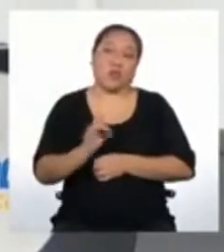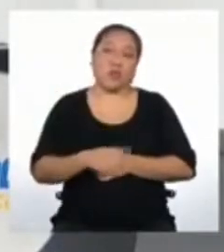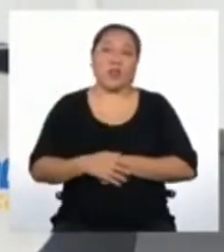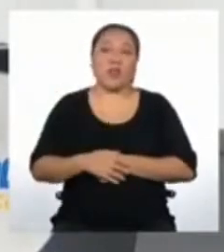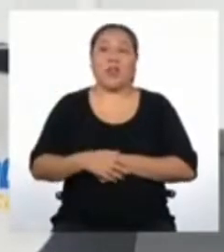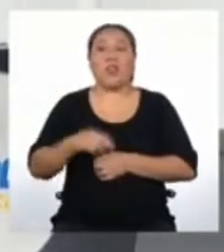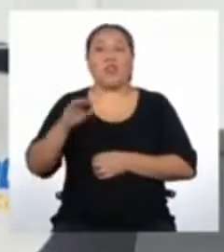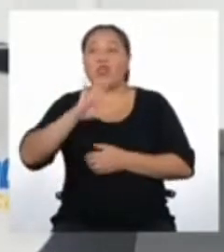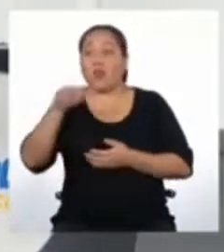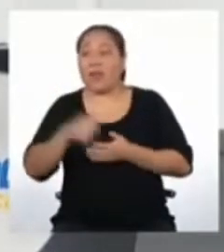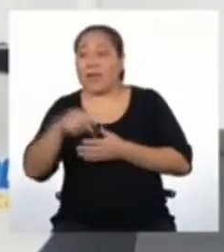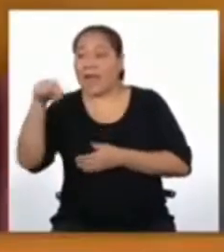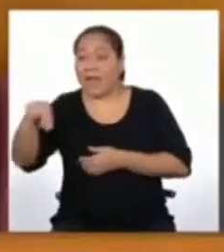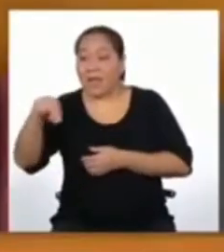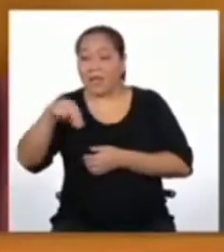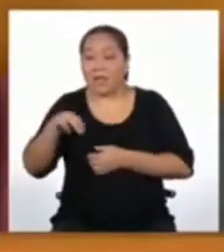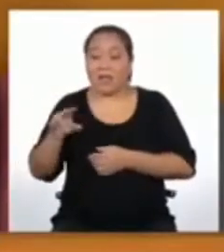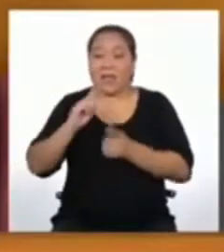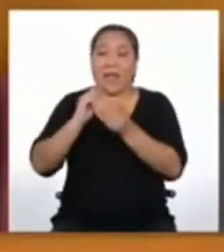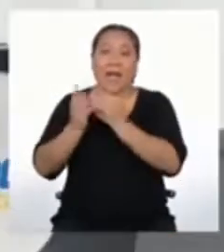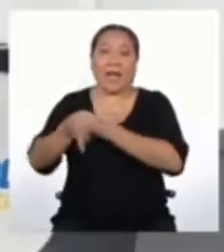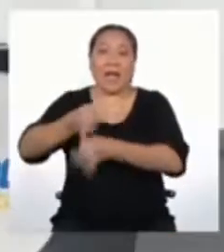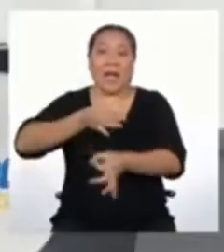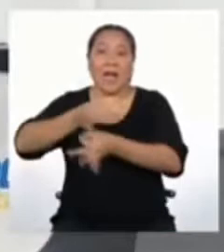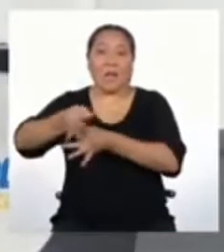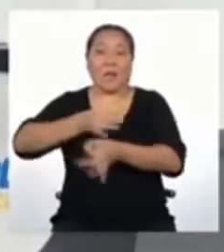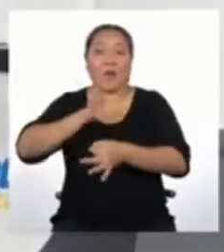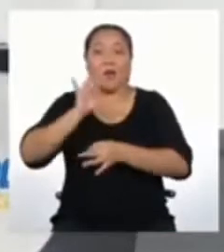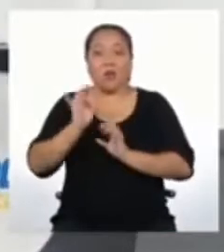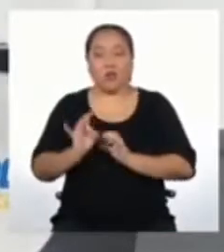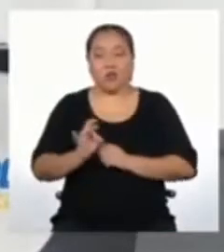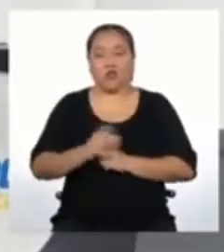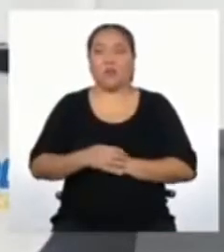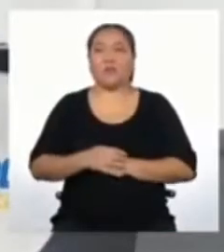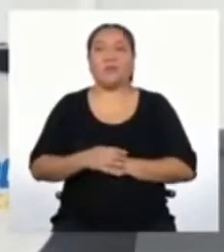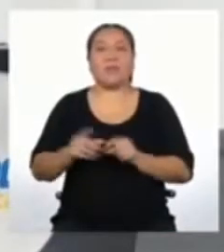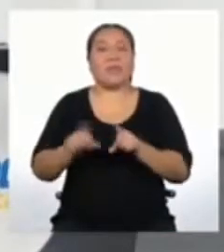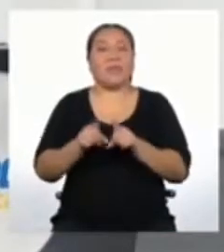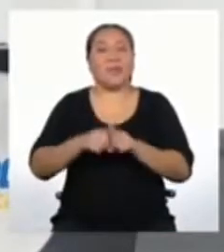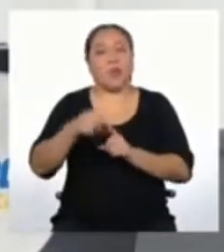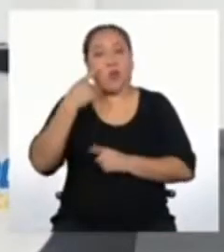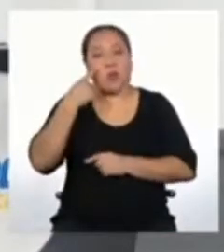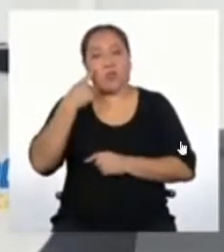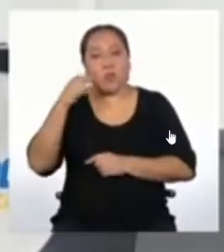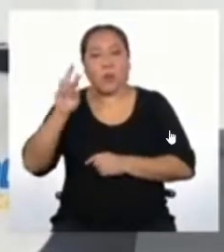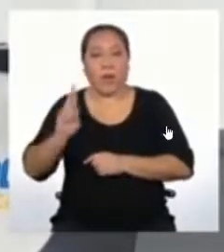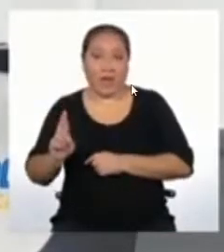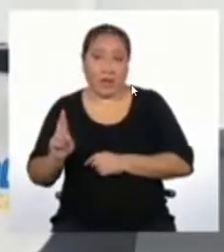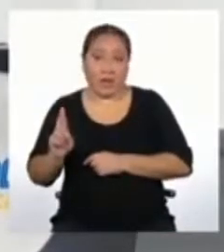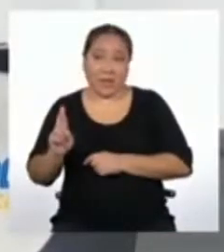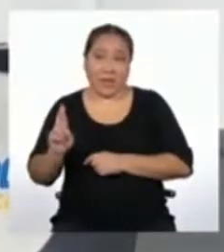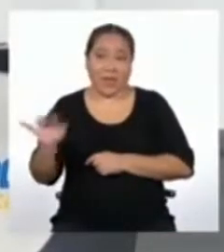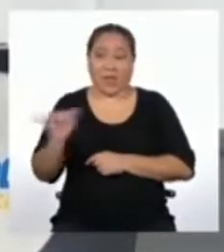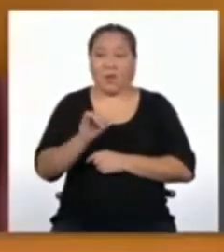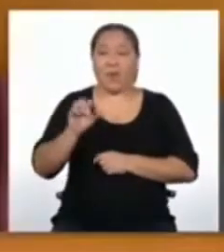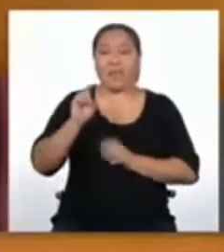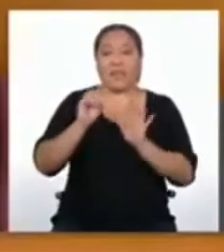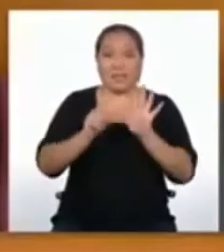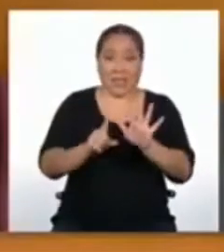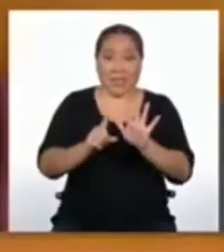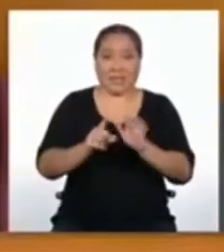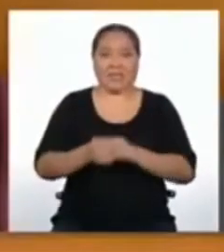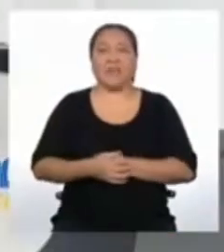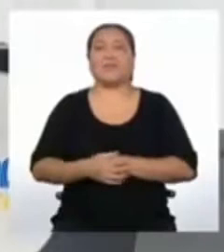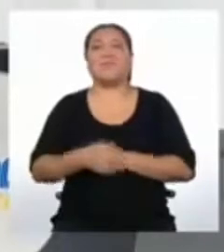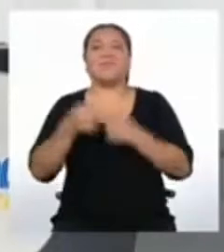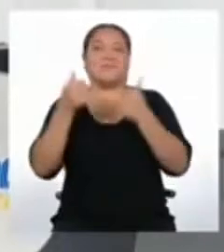se reemplazarán con este número. Bien. También conocemos el valor de la razón aritmética r, que sería 6.